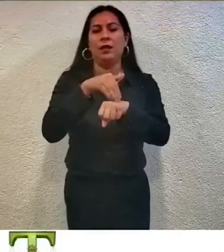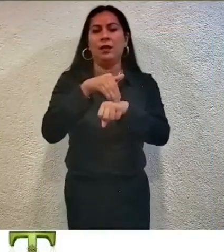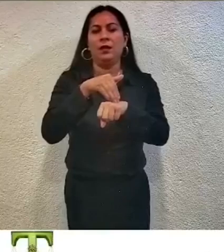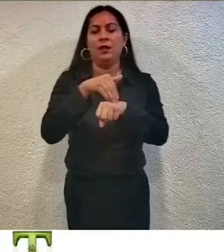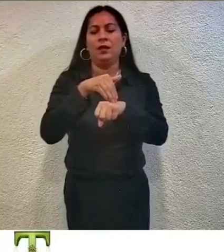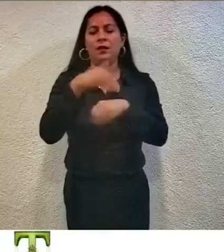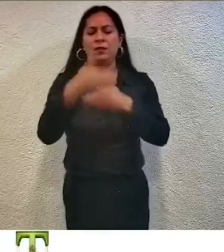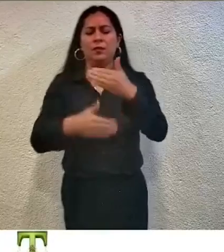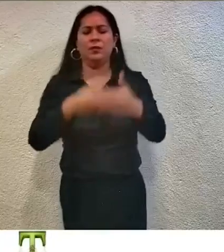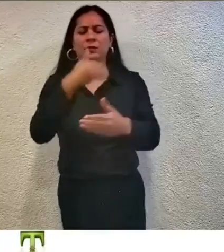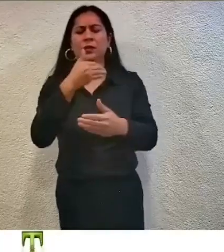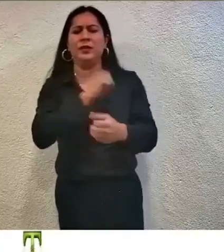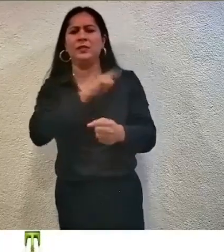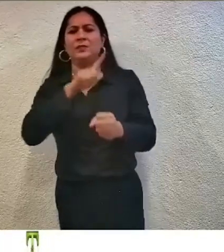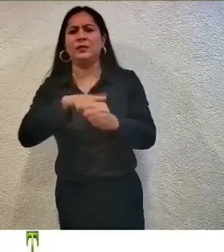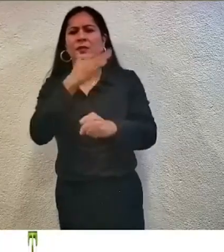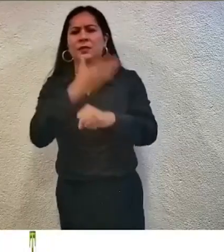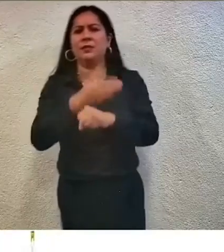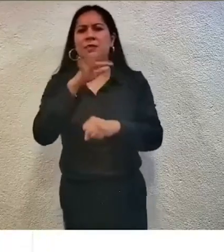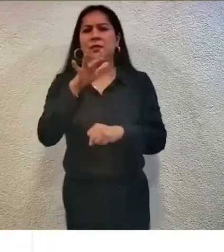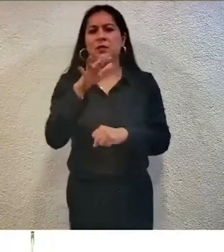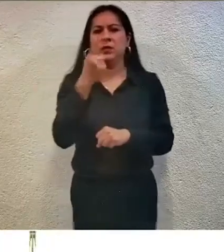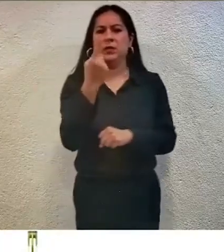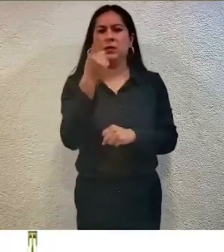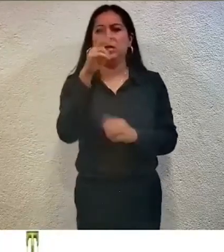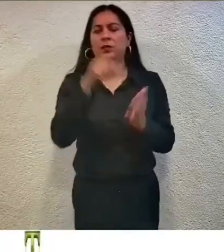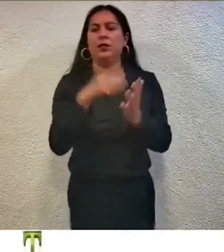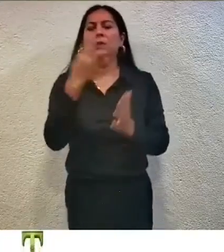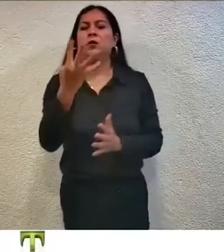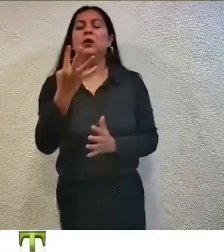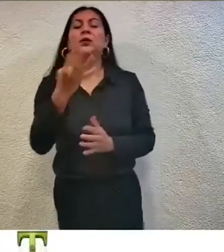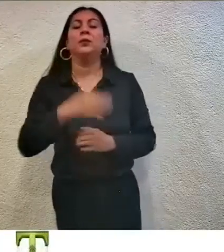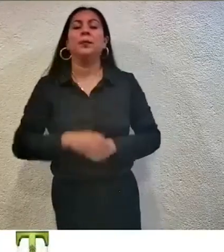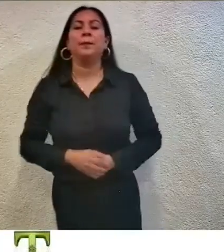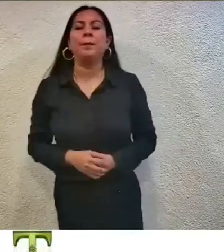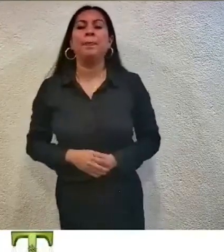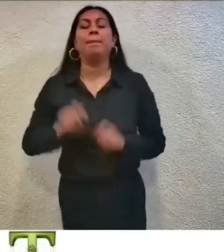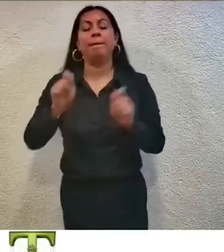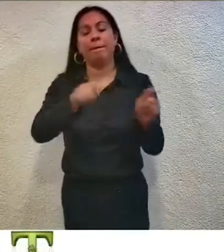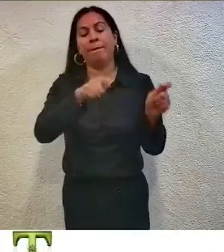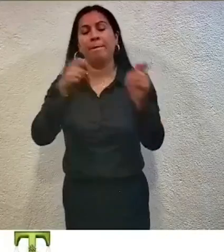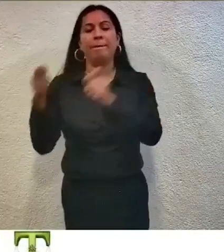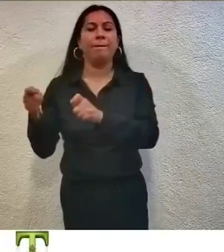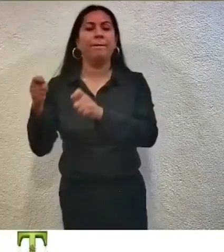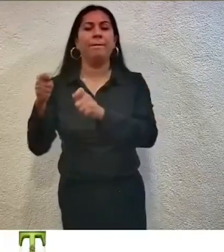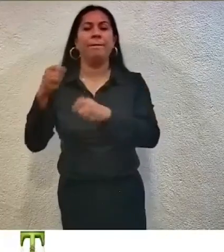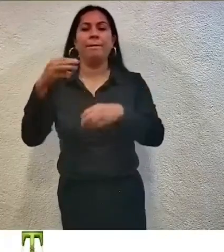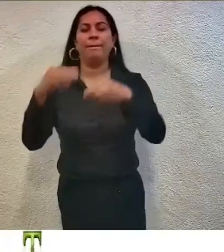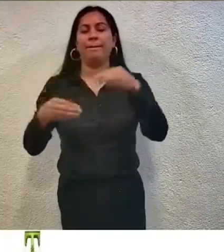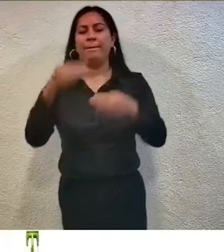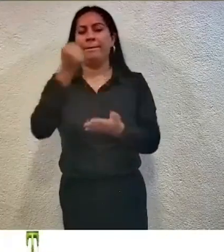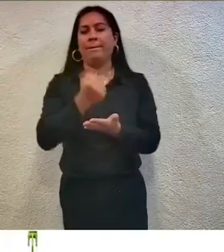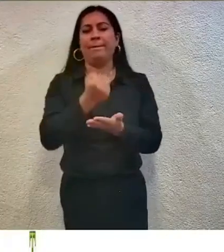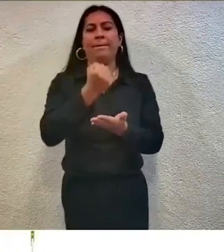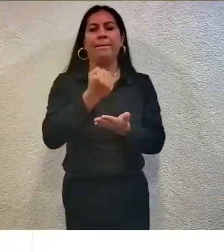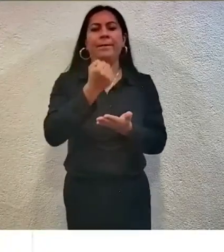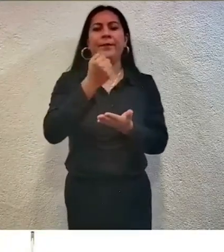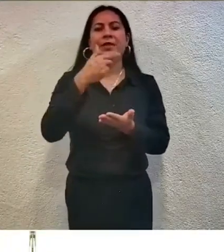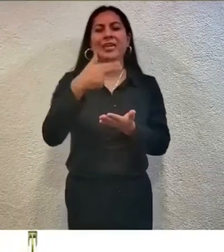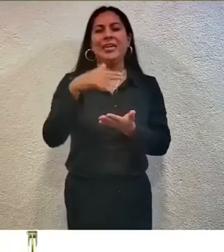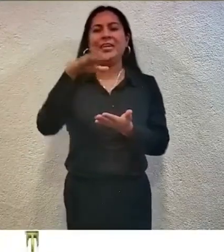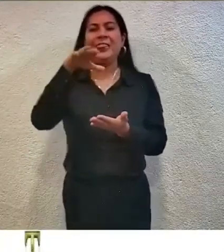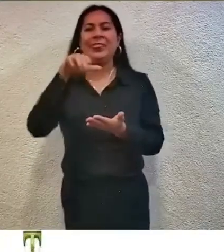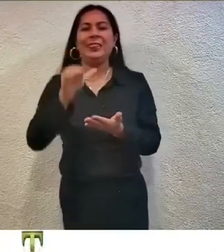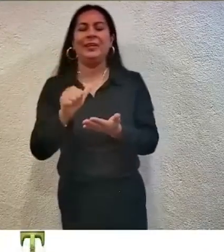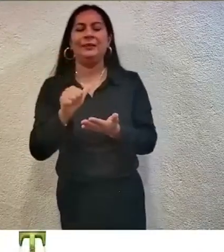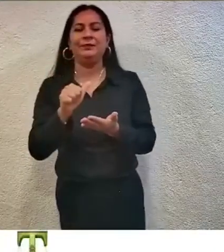al expediente del procedimiento especial sancionador 51 del 2024, que fue turnado a la ponencia a